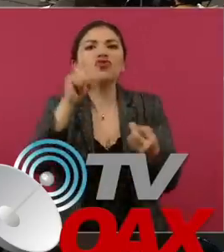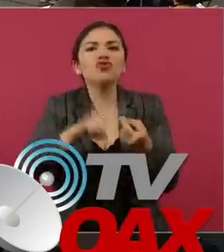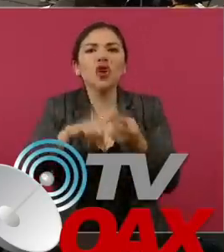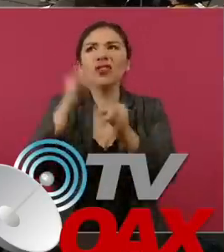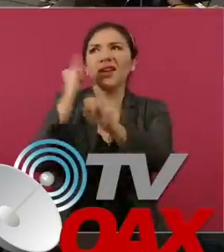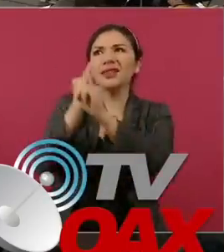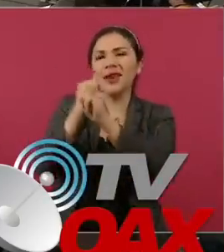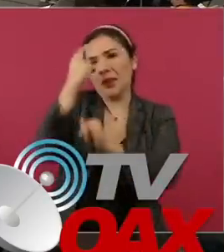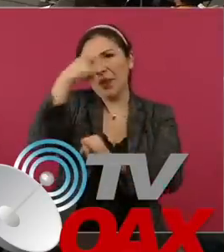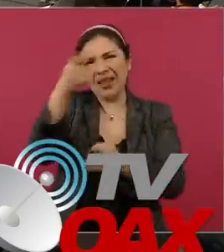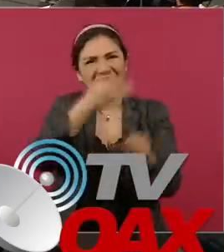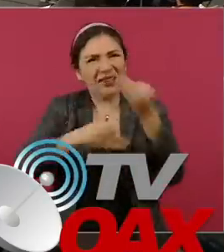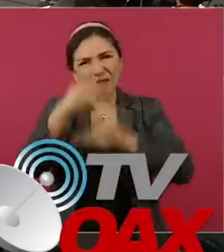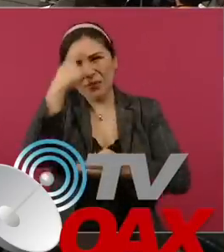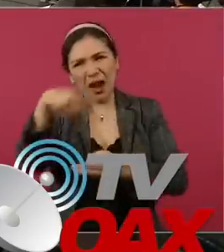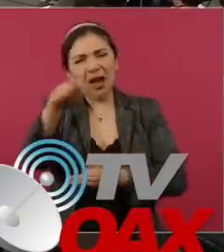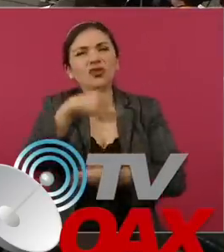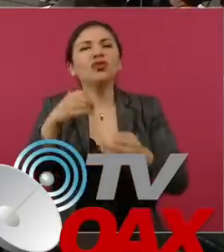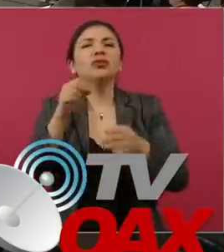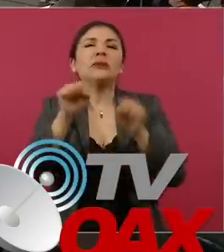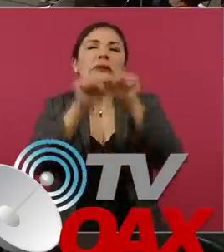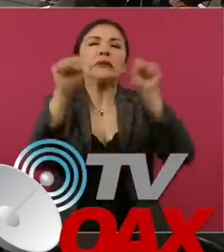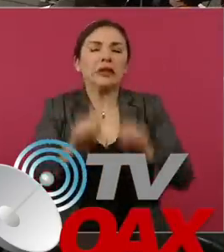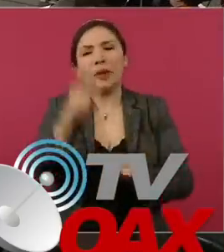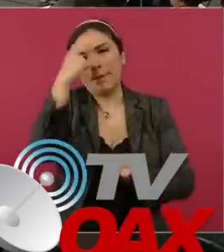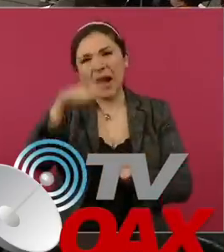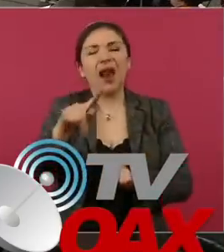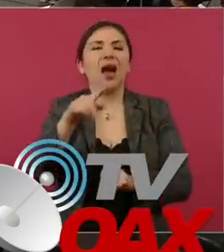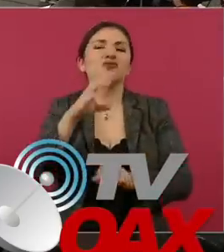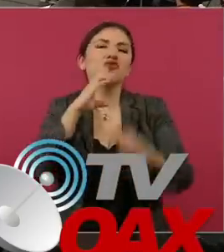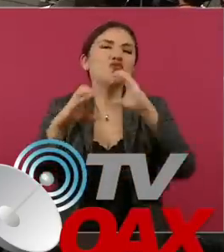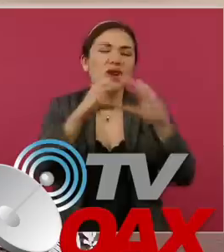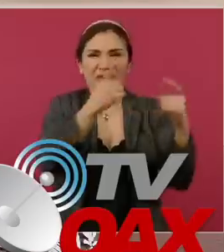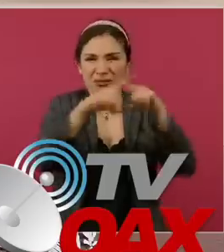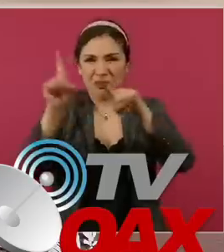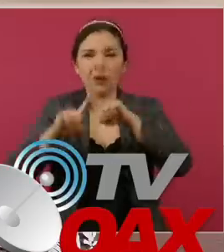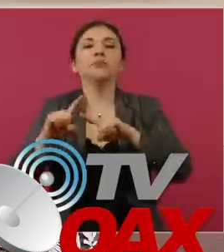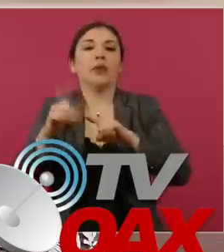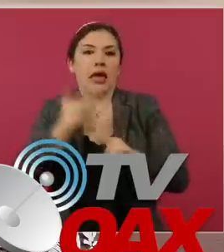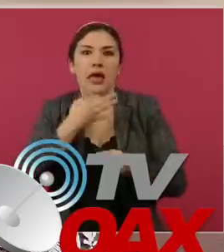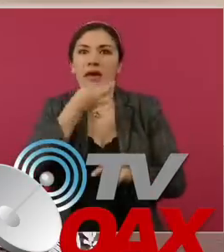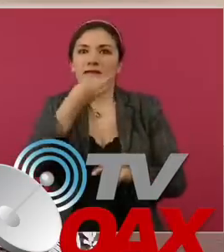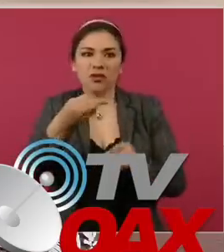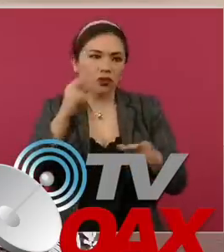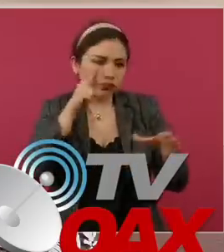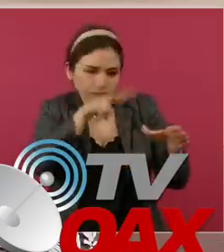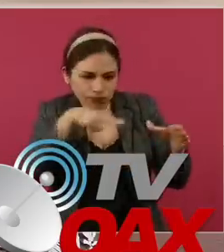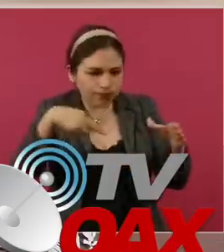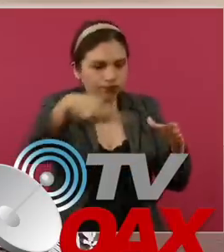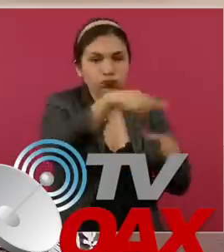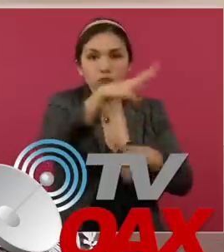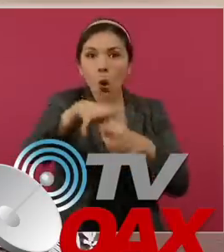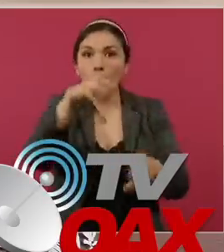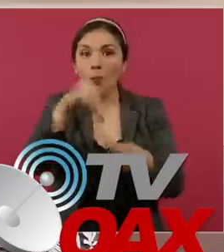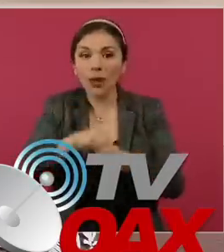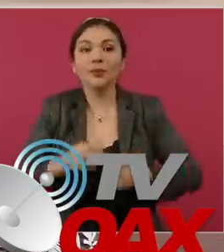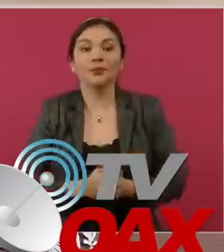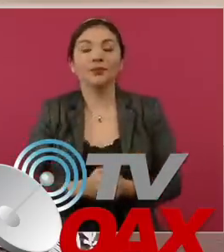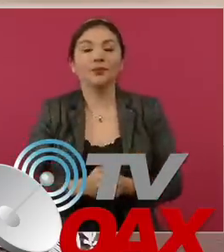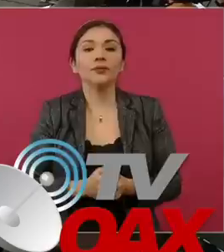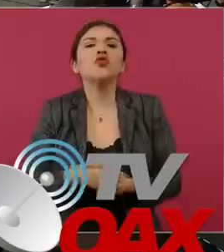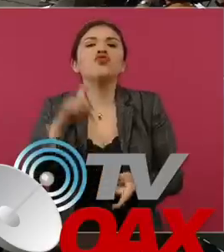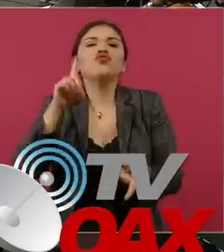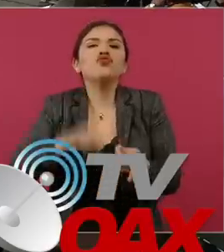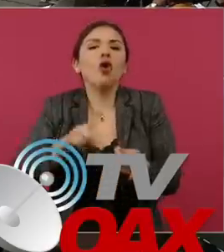pueden conectar también con todos los sistemas de telecomunicaciones y de los sistemas ferroviarios que estamos construyendo. ¿En